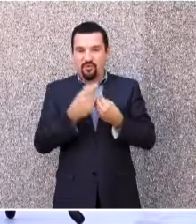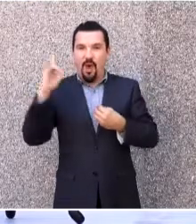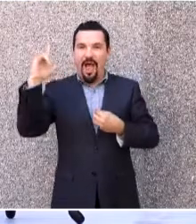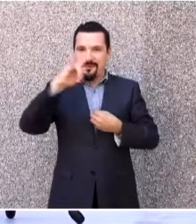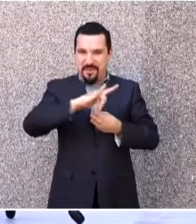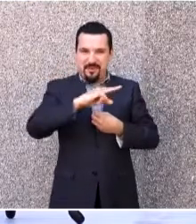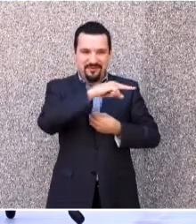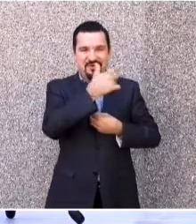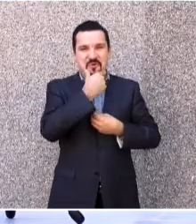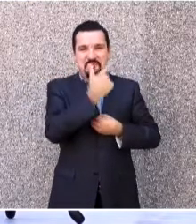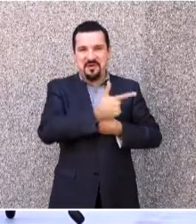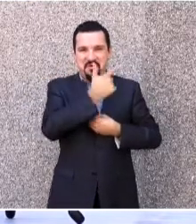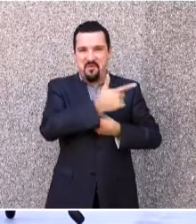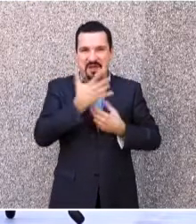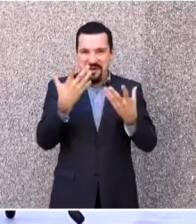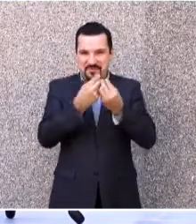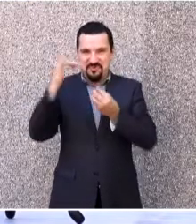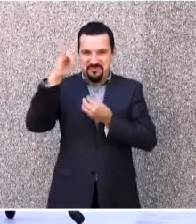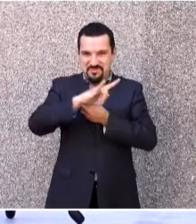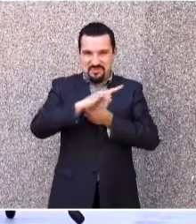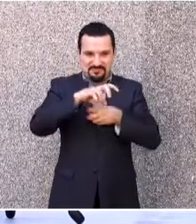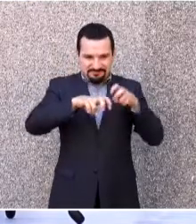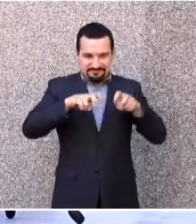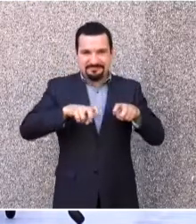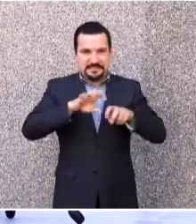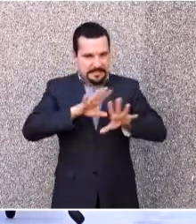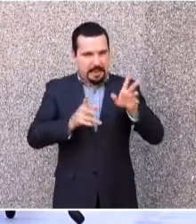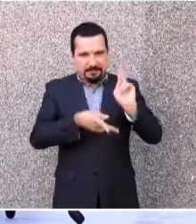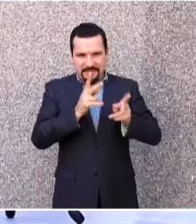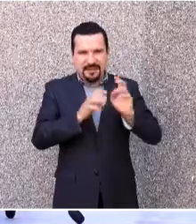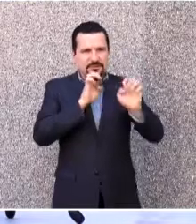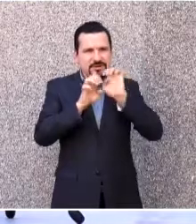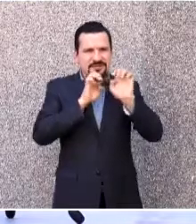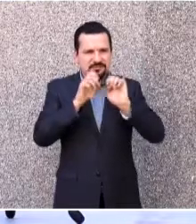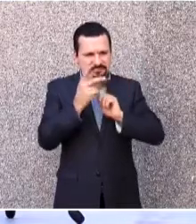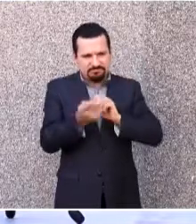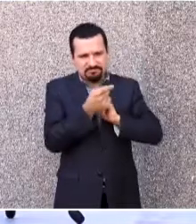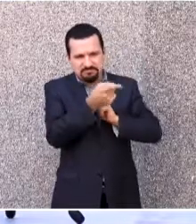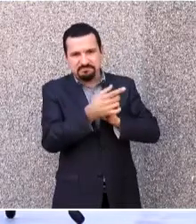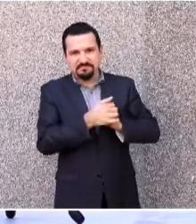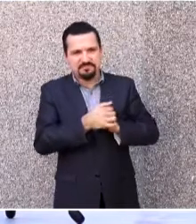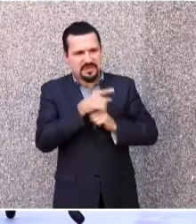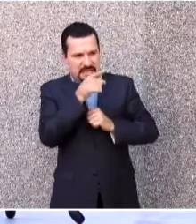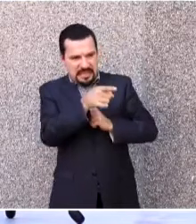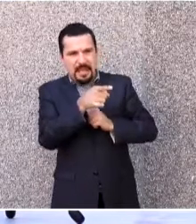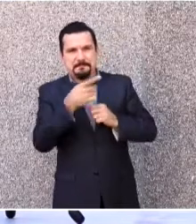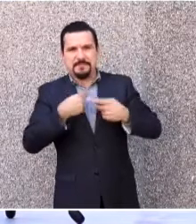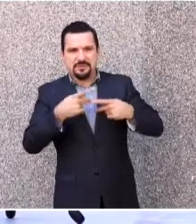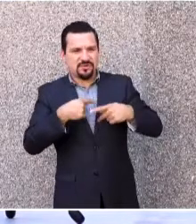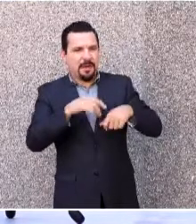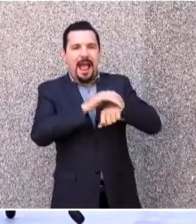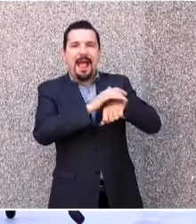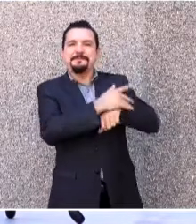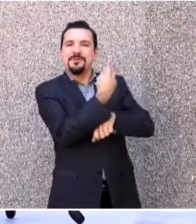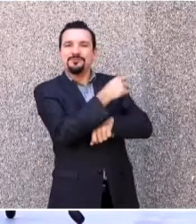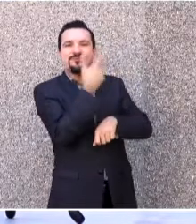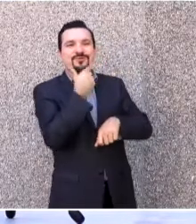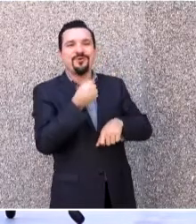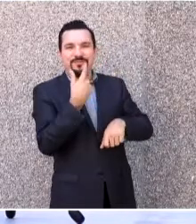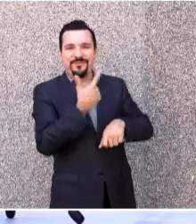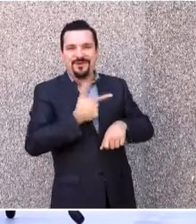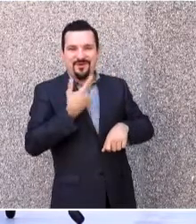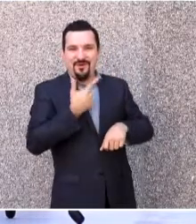avión. Uno de ellos, muy próximo a él, y el mismo